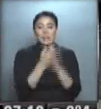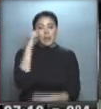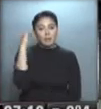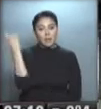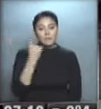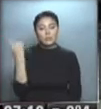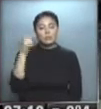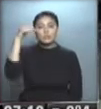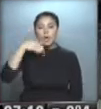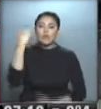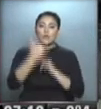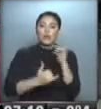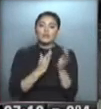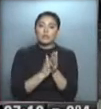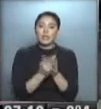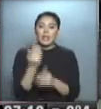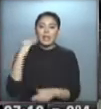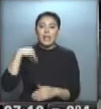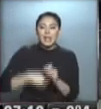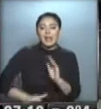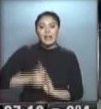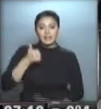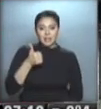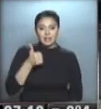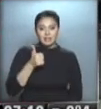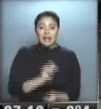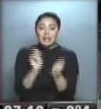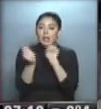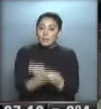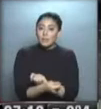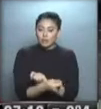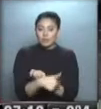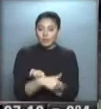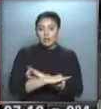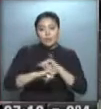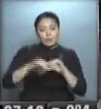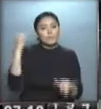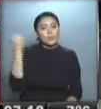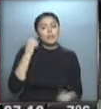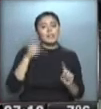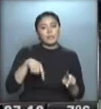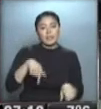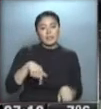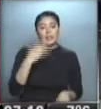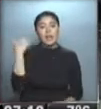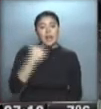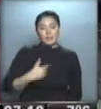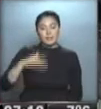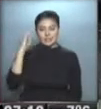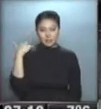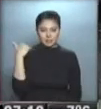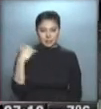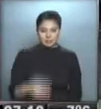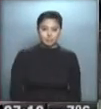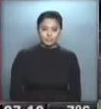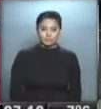vamos a hablar ahora de ganancias del cambio en el impuesto de la importancia del anuncio y los alcances de este mismo que hizo yo la presidenta cristina